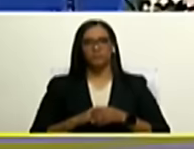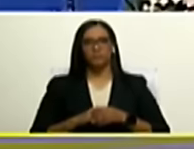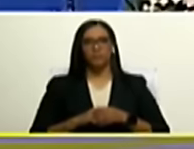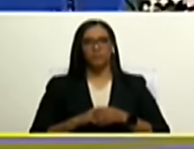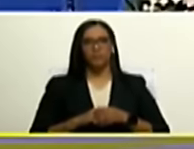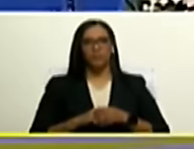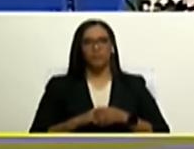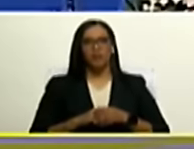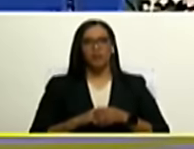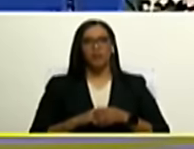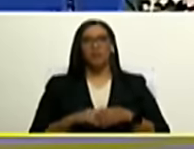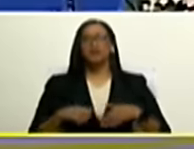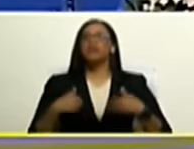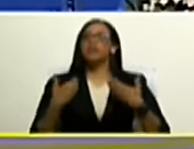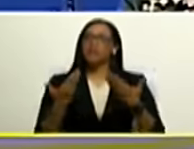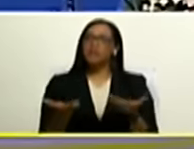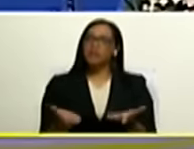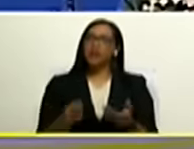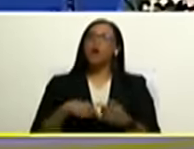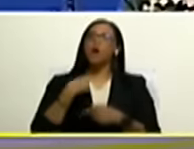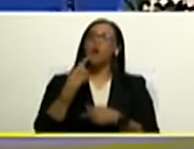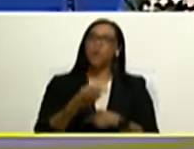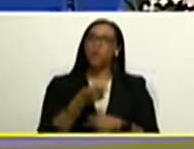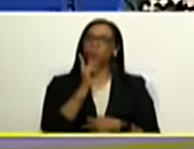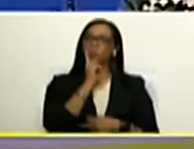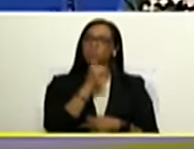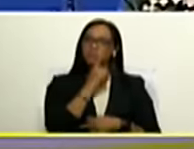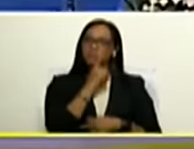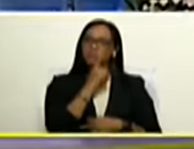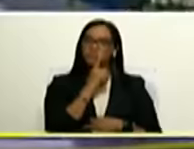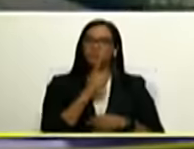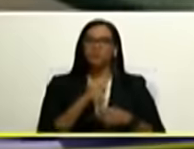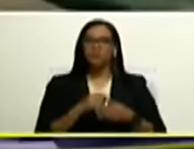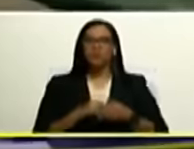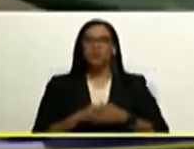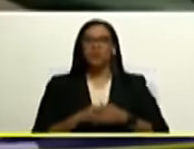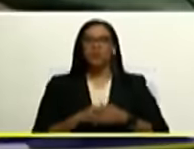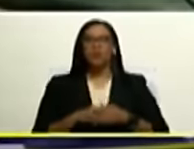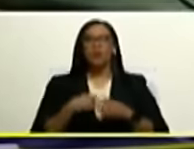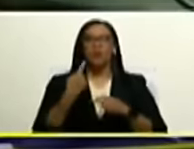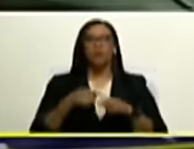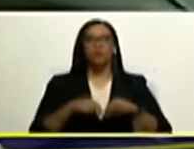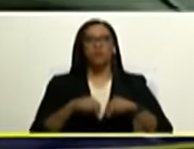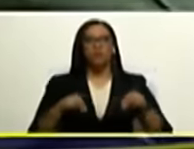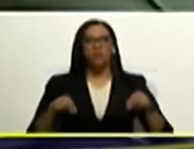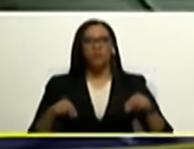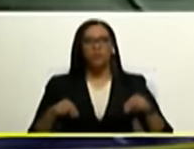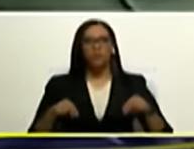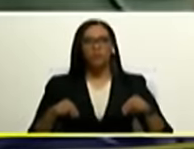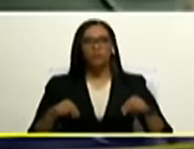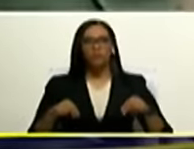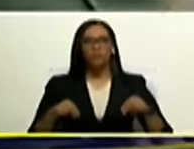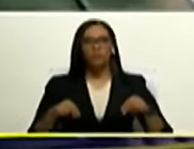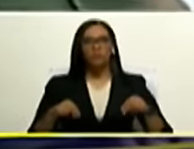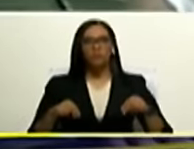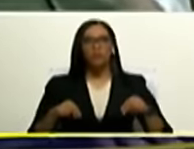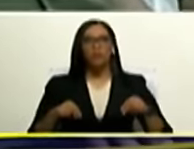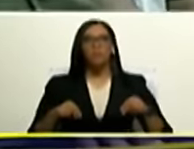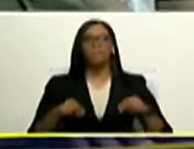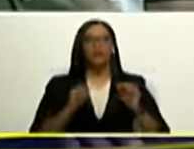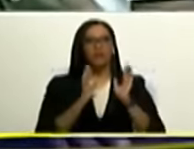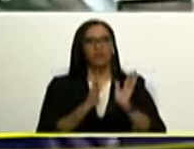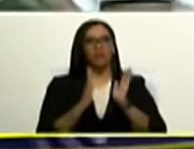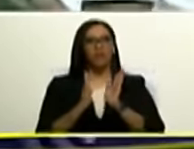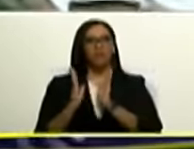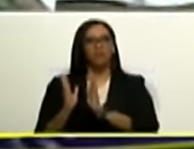Y le da otra denominación a otros territorios para ir